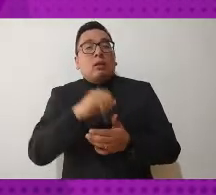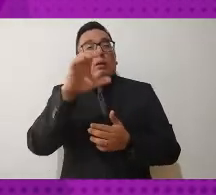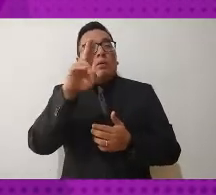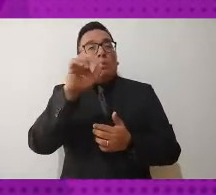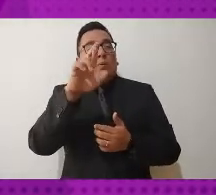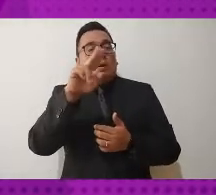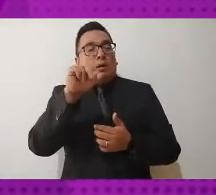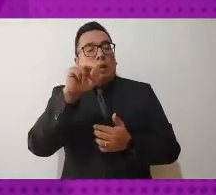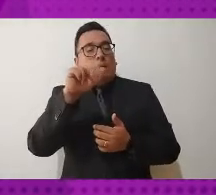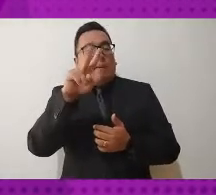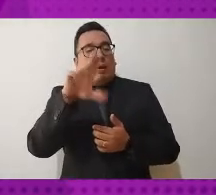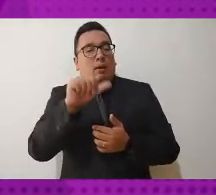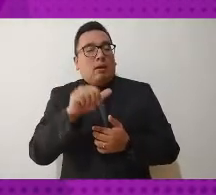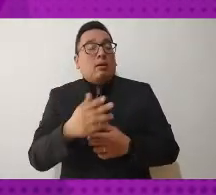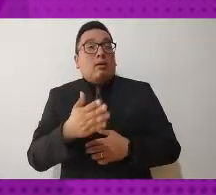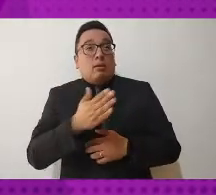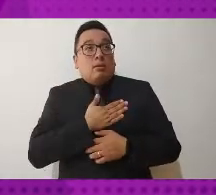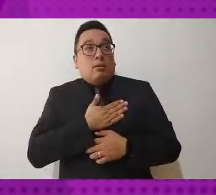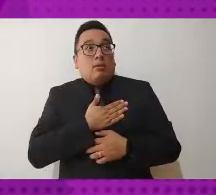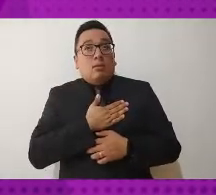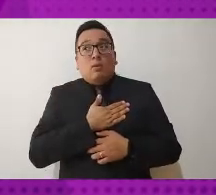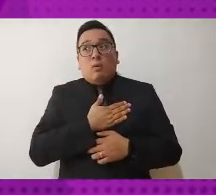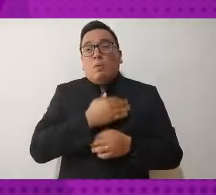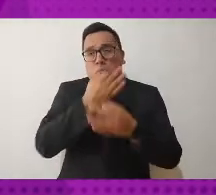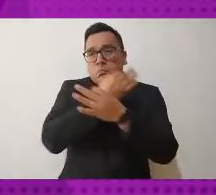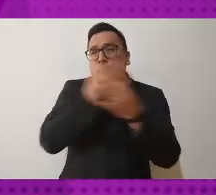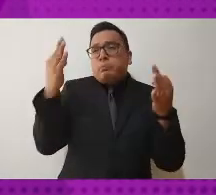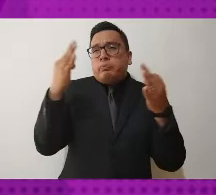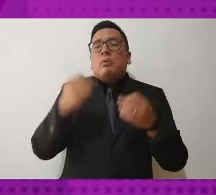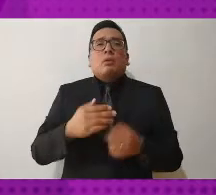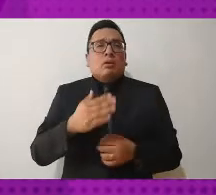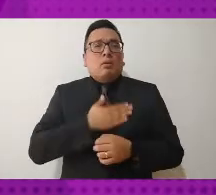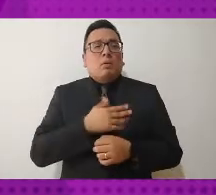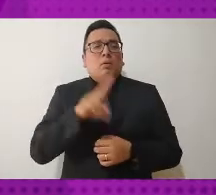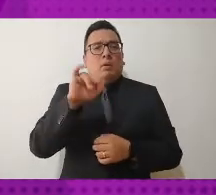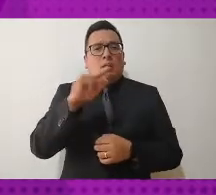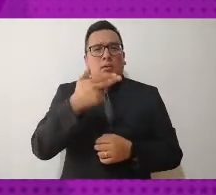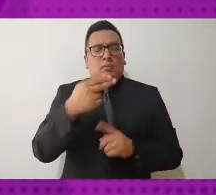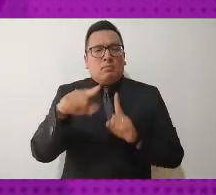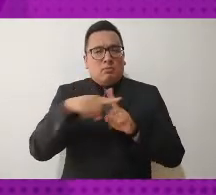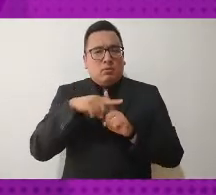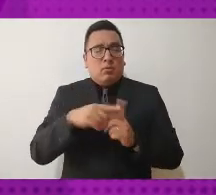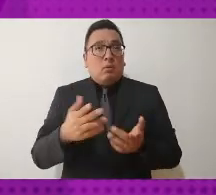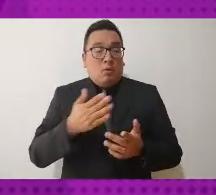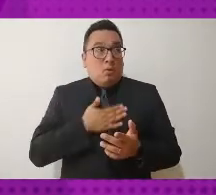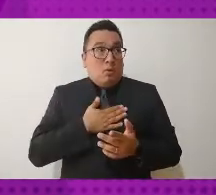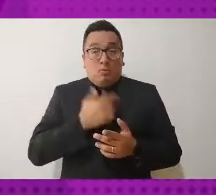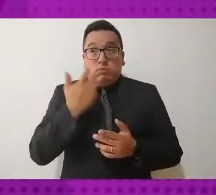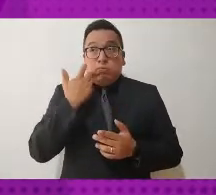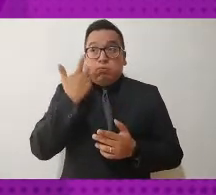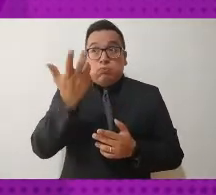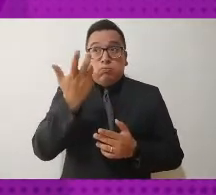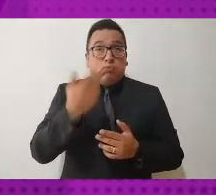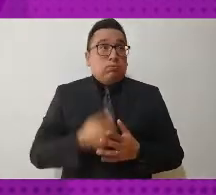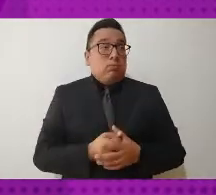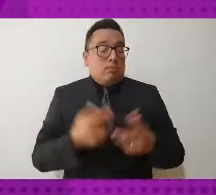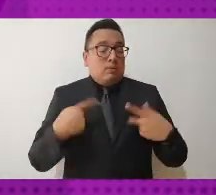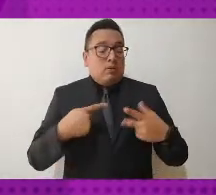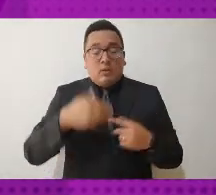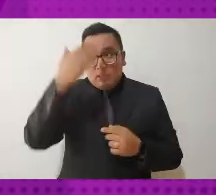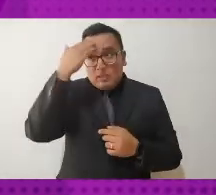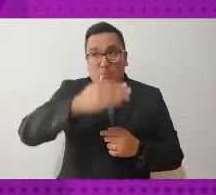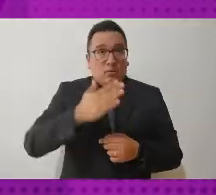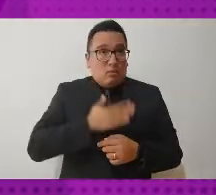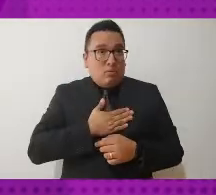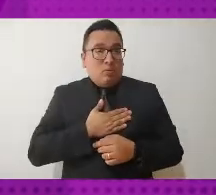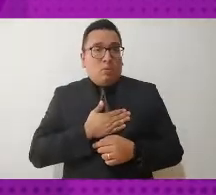Cuernavaca pues yo me hice visiblemente VIH positivo es decir yo quise que la gente